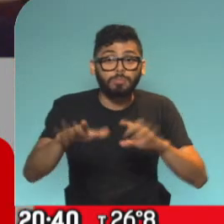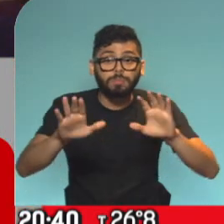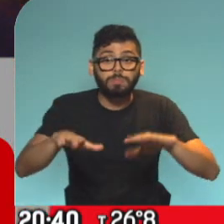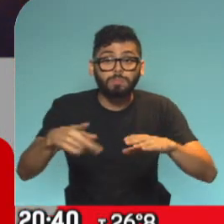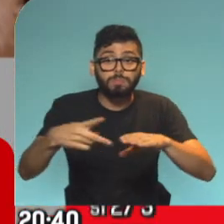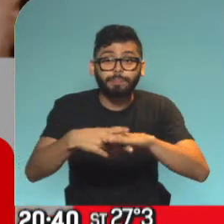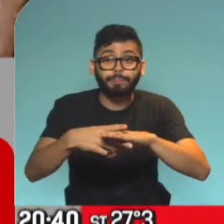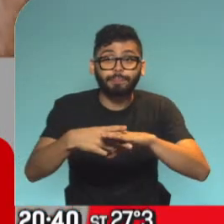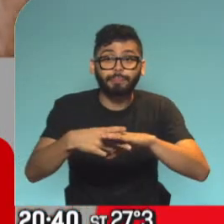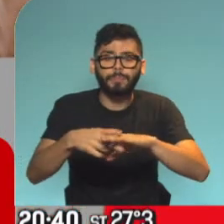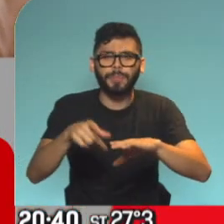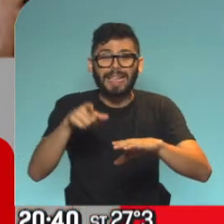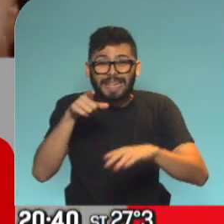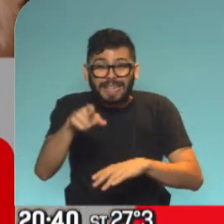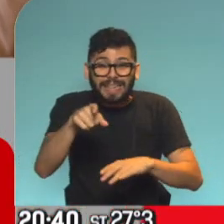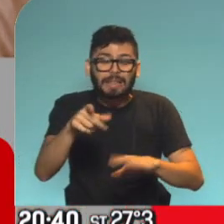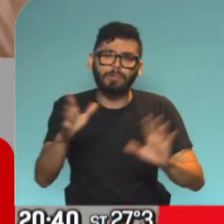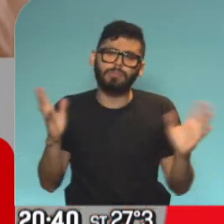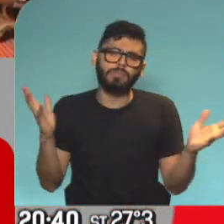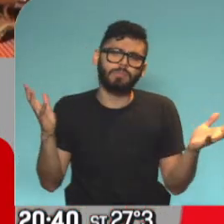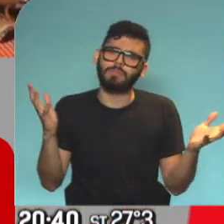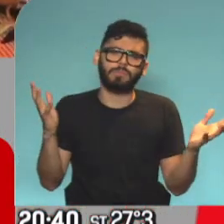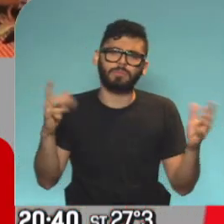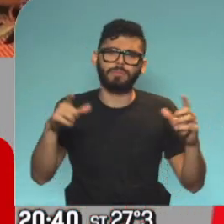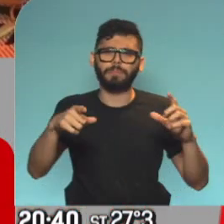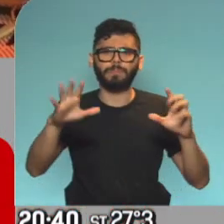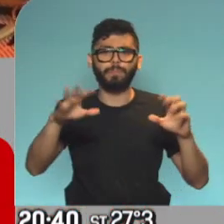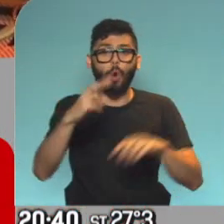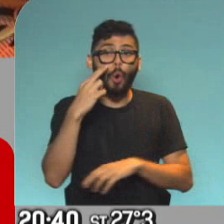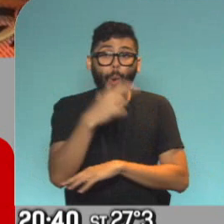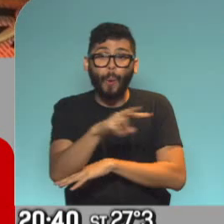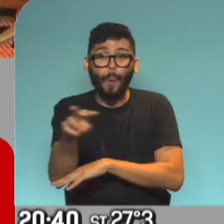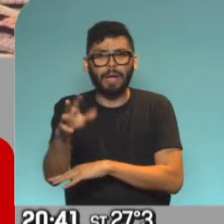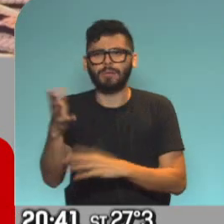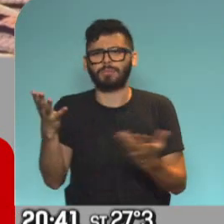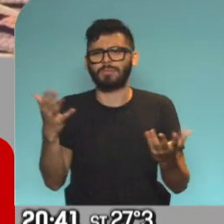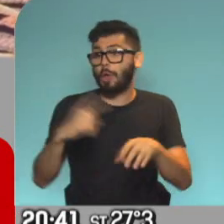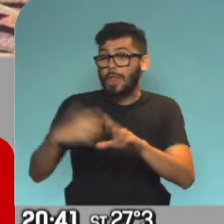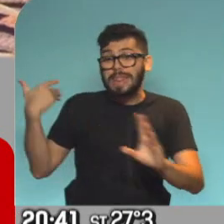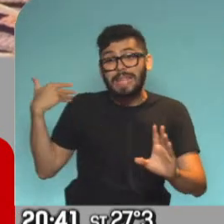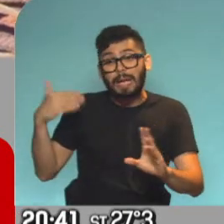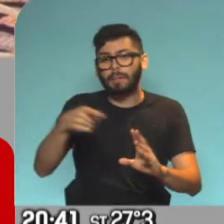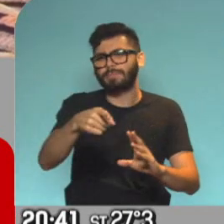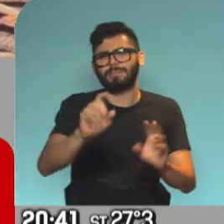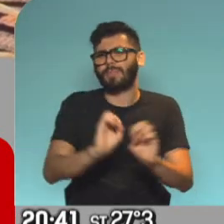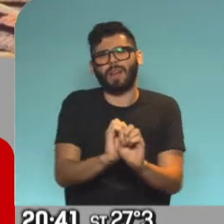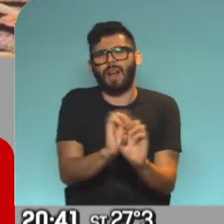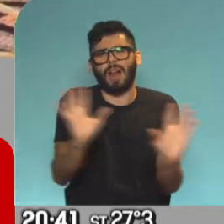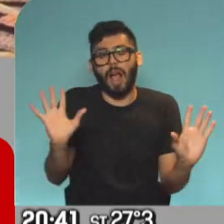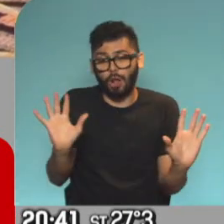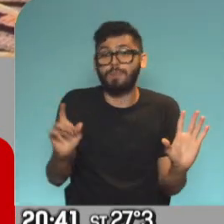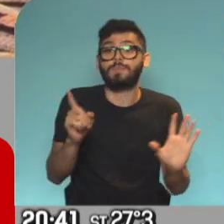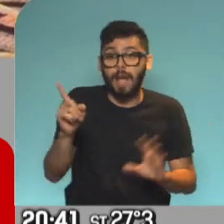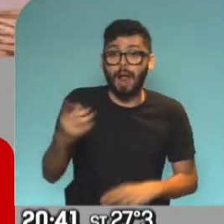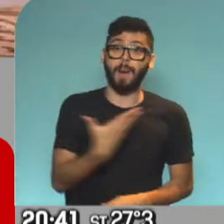Yo creo que esa es como la fotografía o la postal que más me llevo de lo que sucedió en este tiempo y de lo que, bueno, el presidente